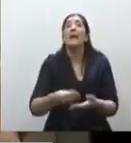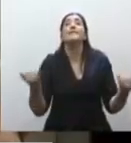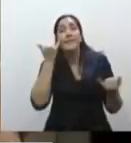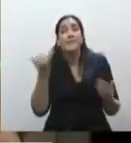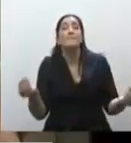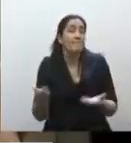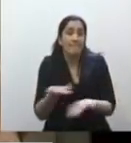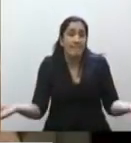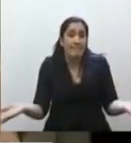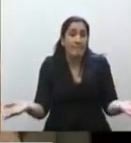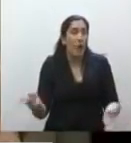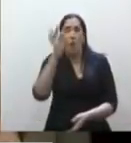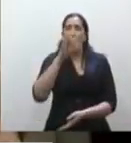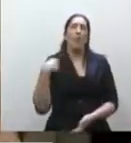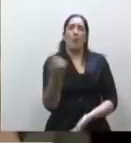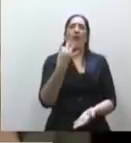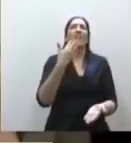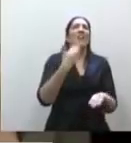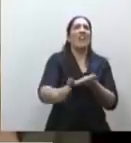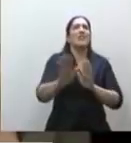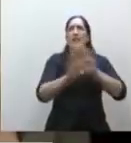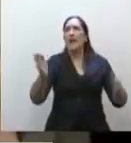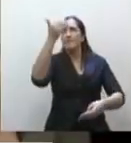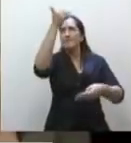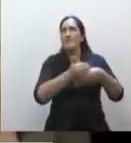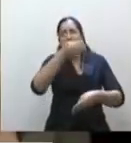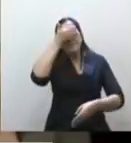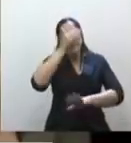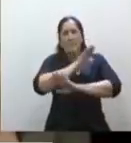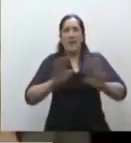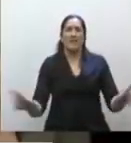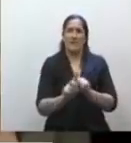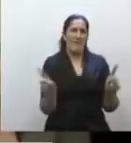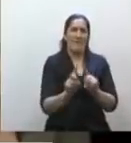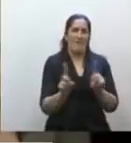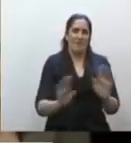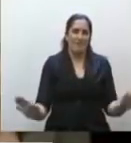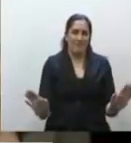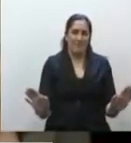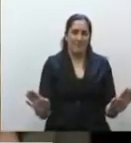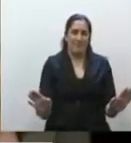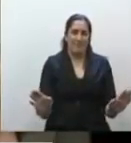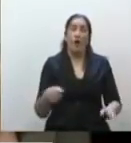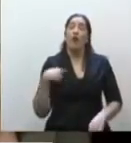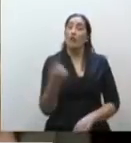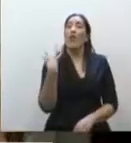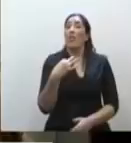Nunca tenemos que rechazar. Creo que tenemos que esencialmente